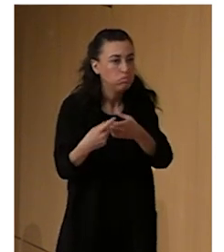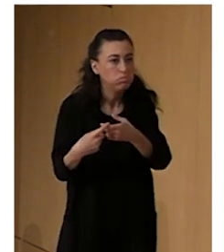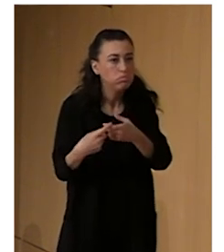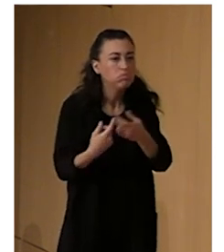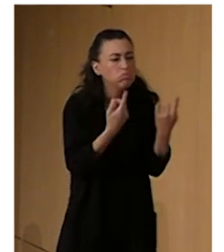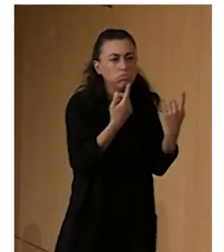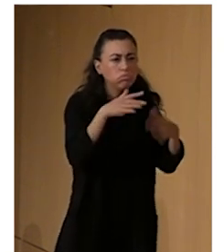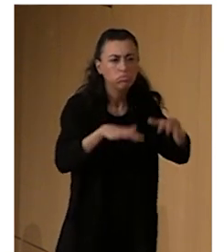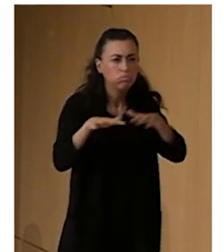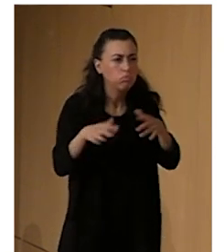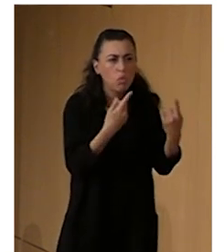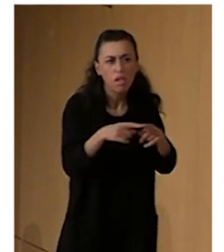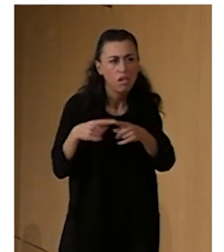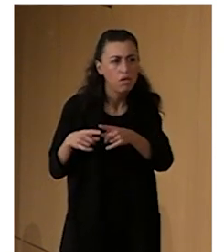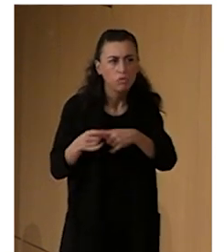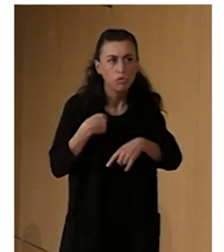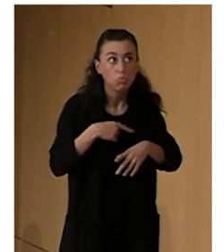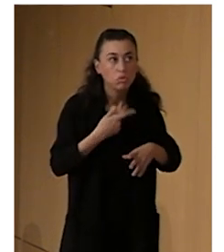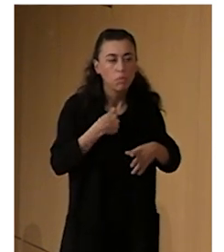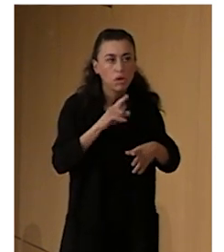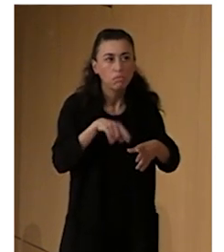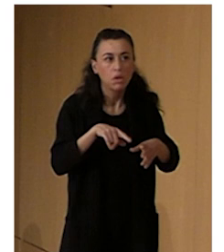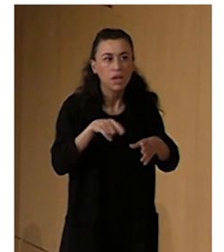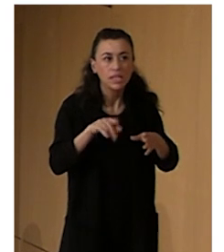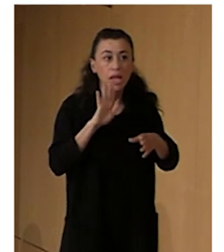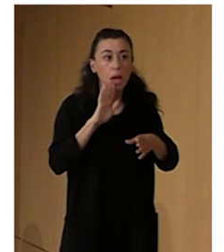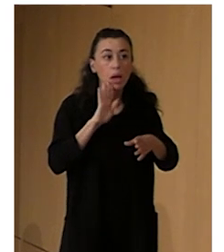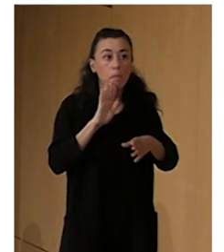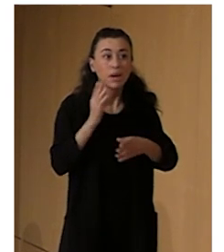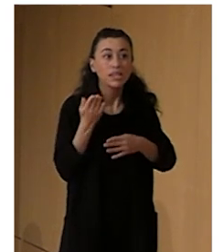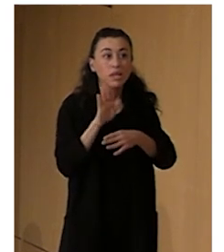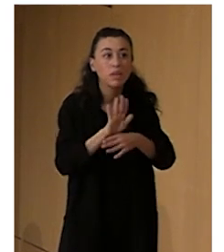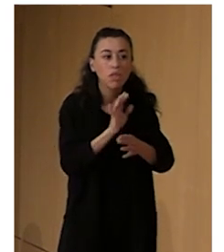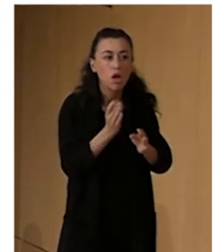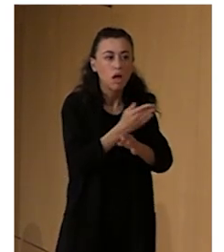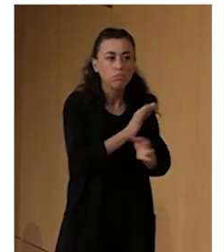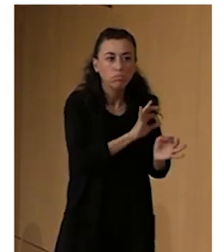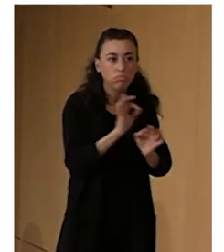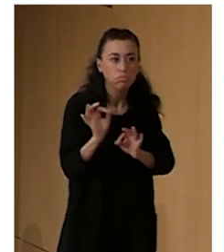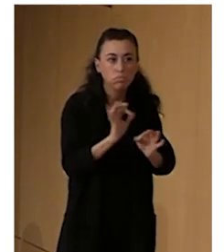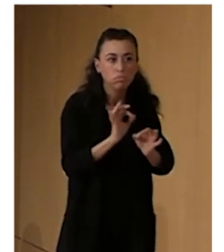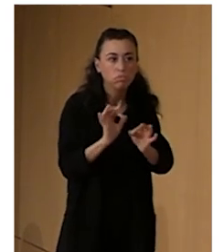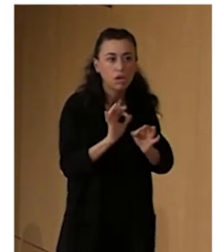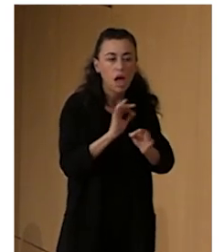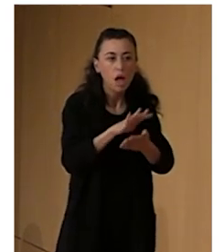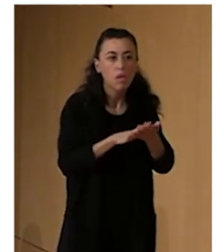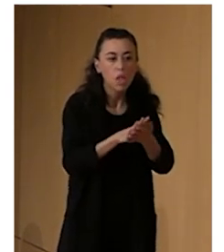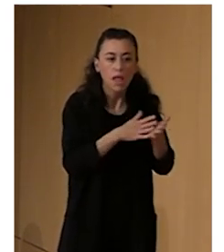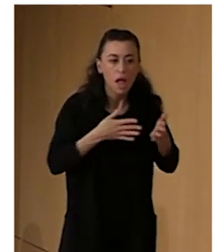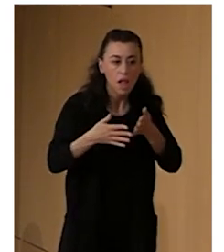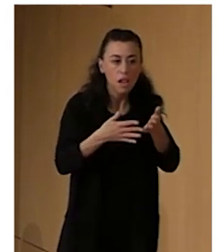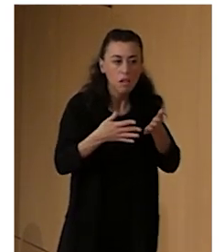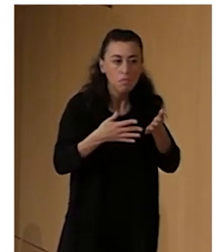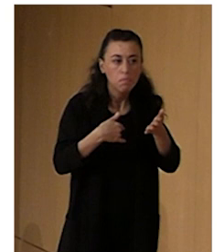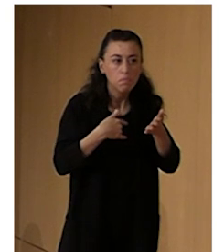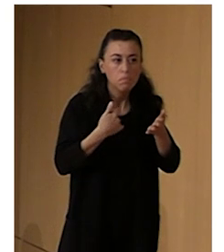una Yo mismo me sorprendí preparando un poco esta esta presentación de al darme cuenta no de la de la variabilidad y de la y de la diversidad de